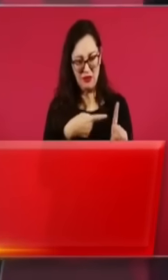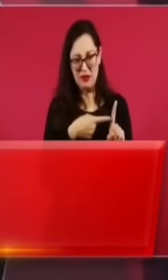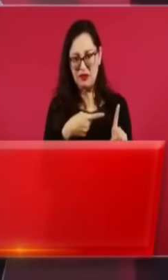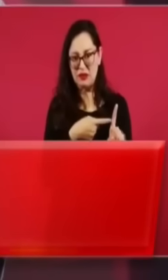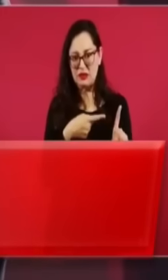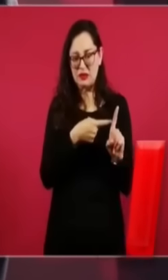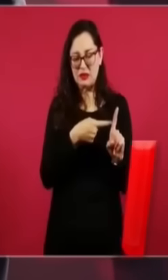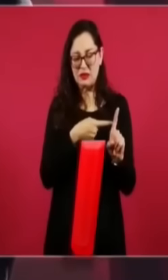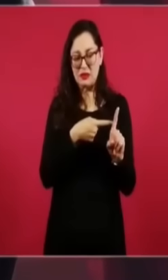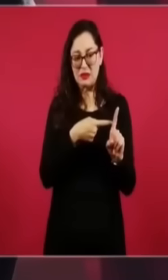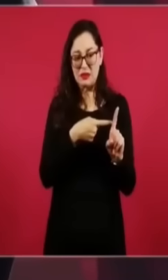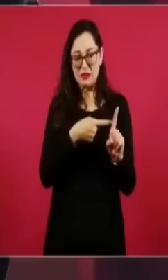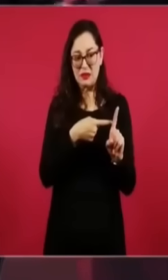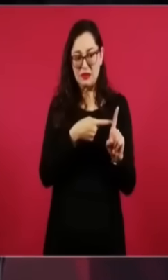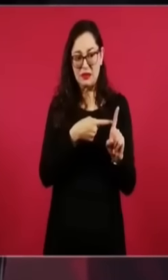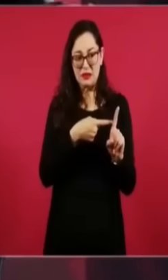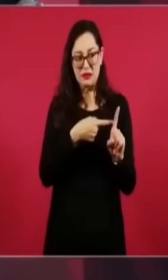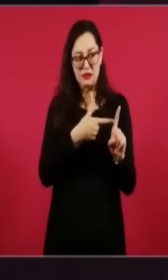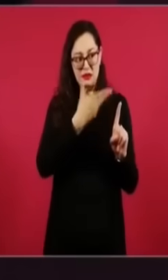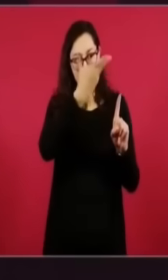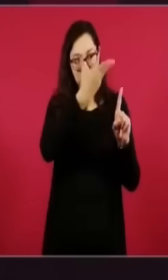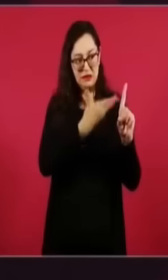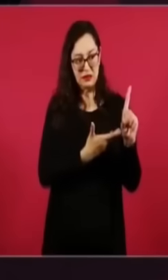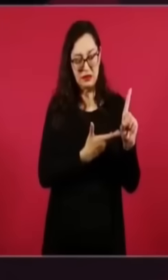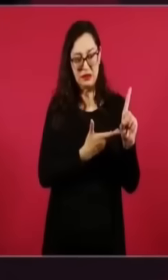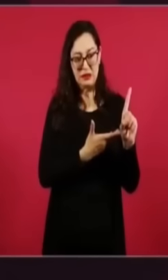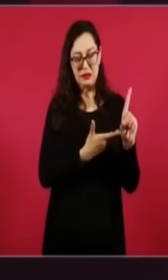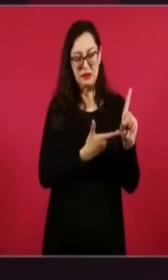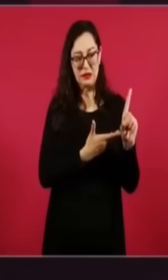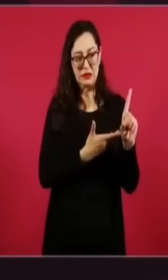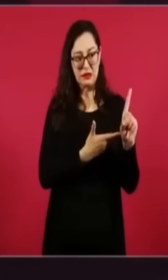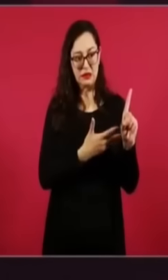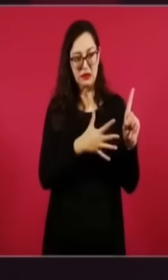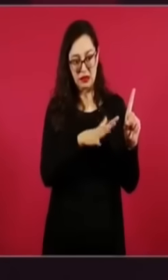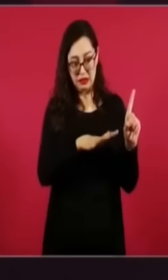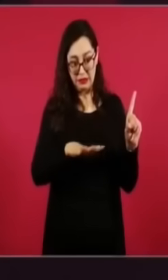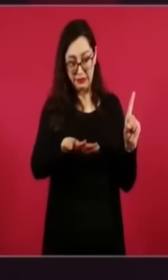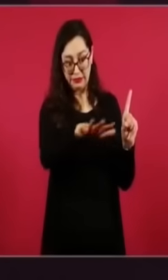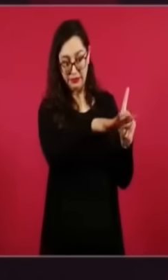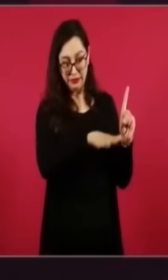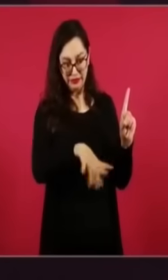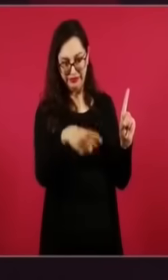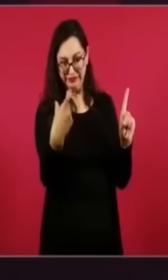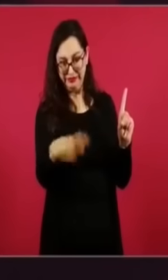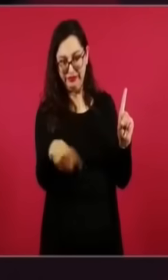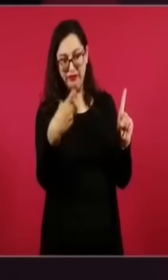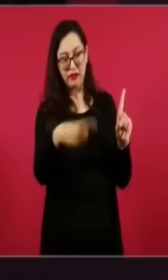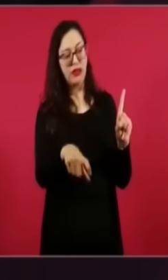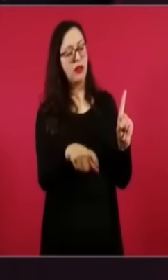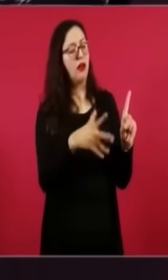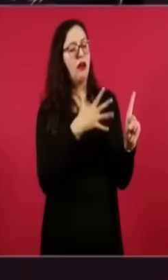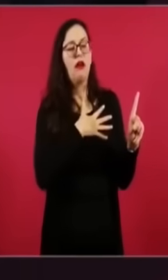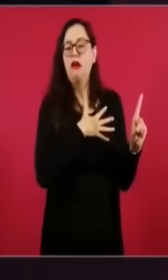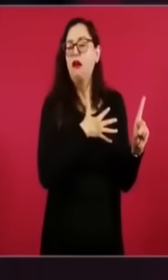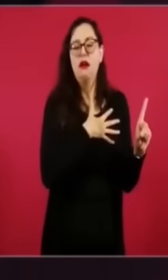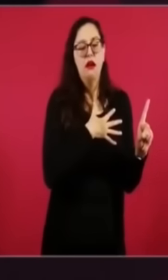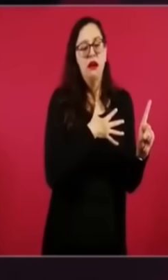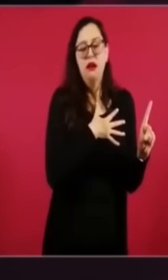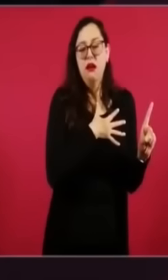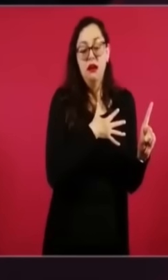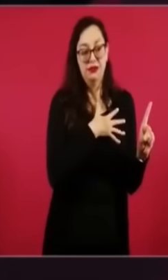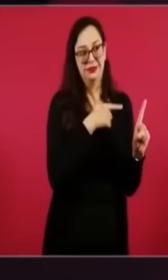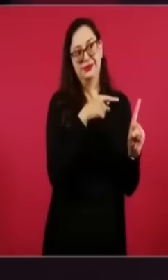honor estar con Claudia hoy, dé manito arriba este video, la cual encuentra aquí en la parte de abajo. Les mando un cordial saludo. De verdad, es un